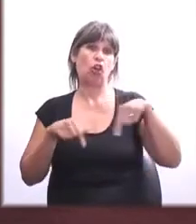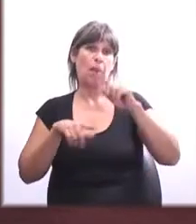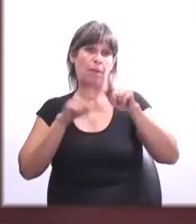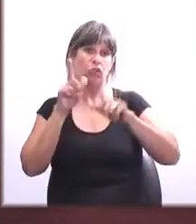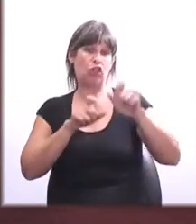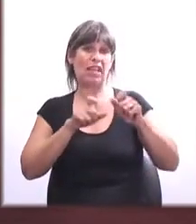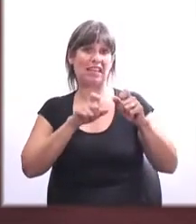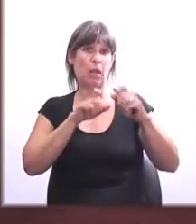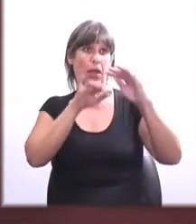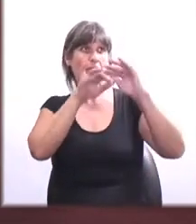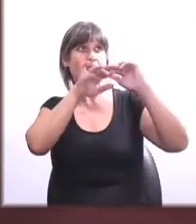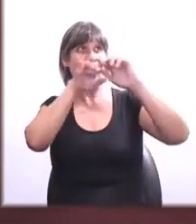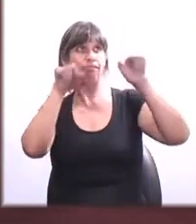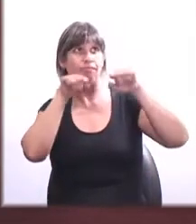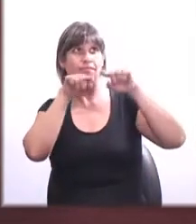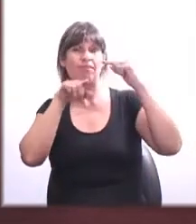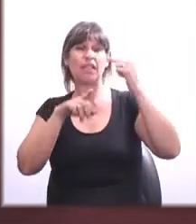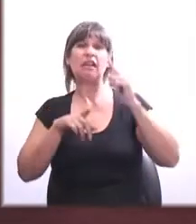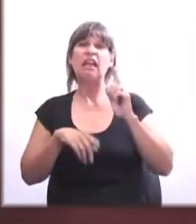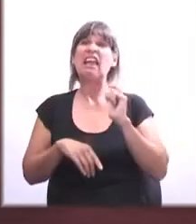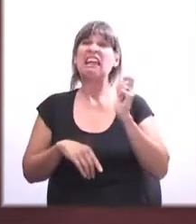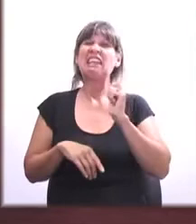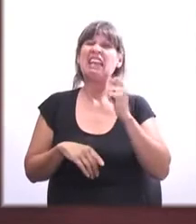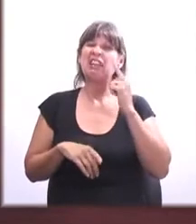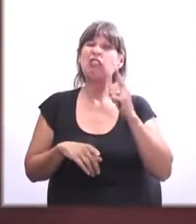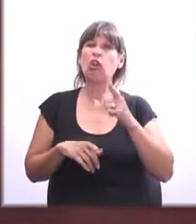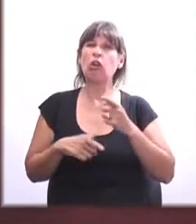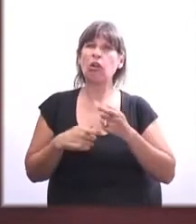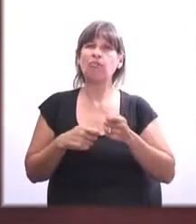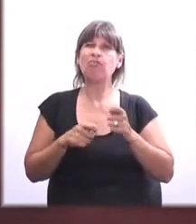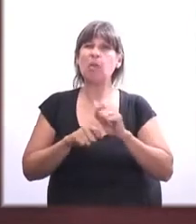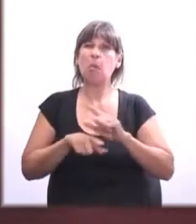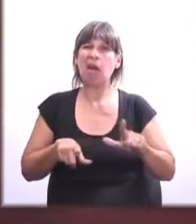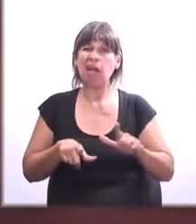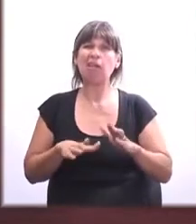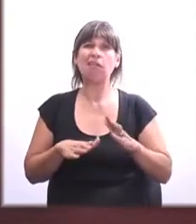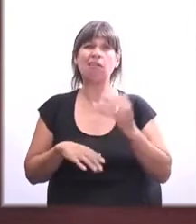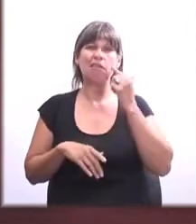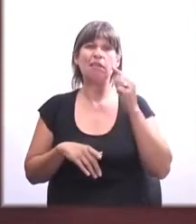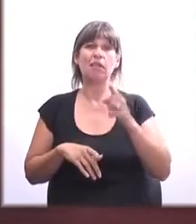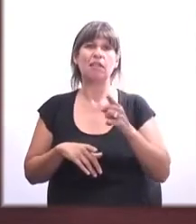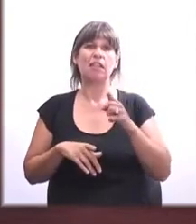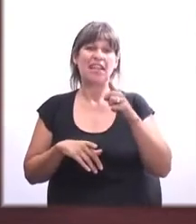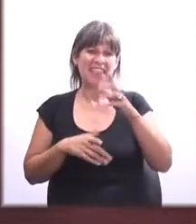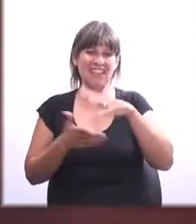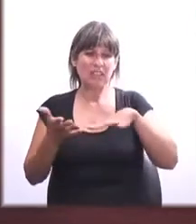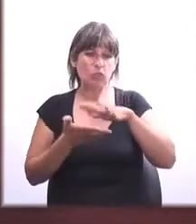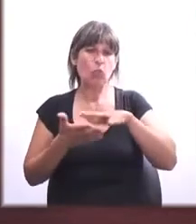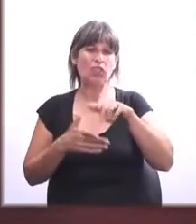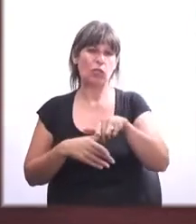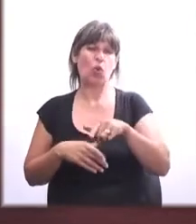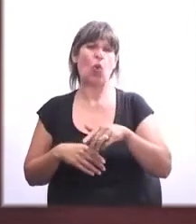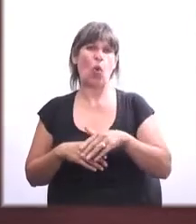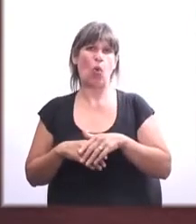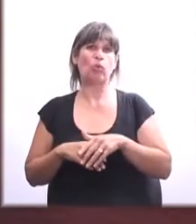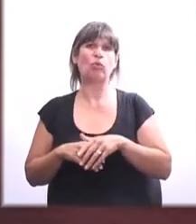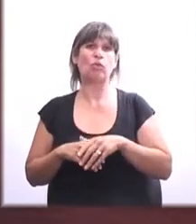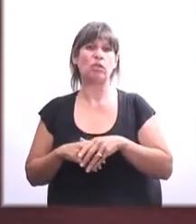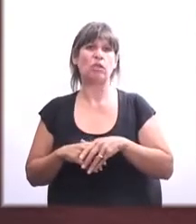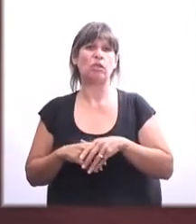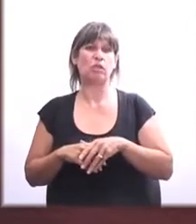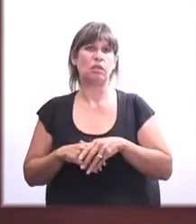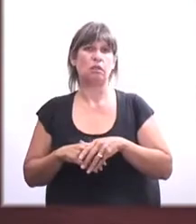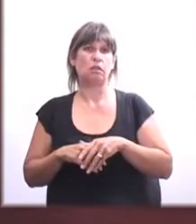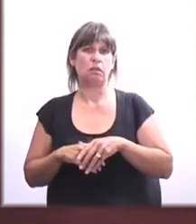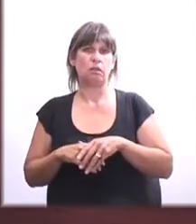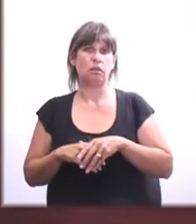barras. ¿Quiénes son los rehenes? ¿Quiénes son los que terminan siendo de esta situación de una